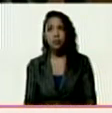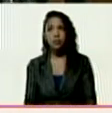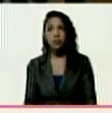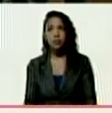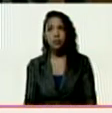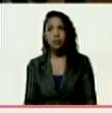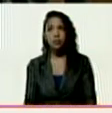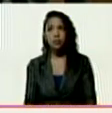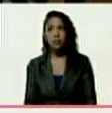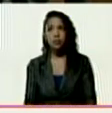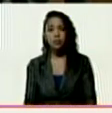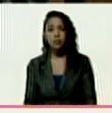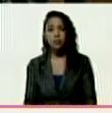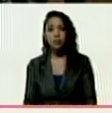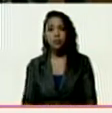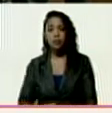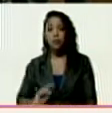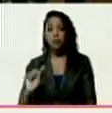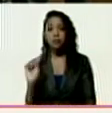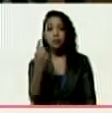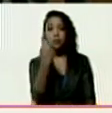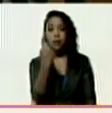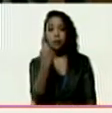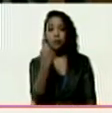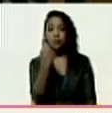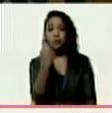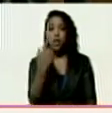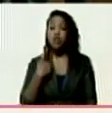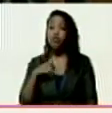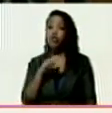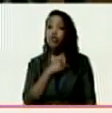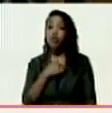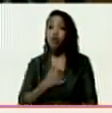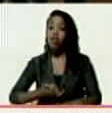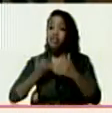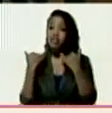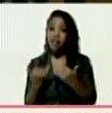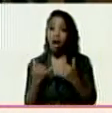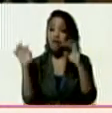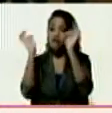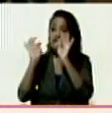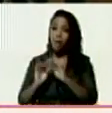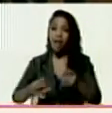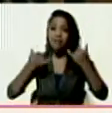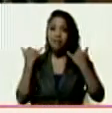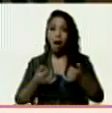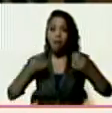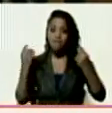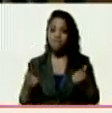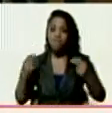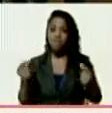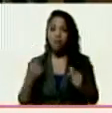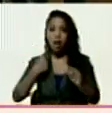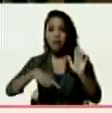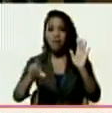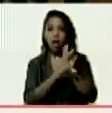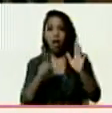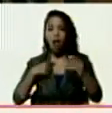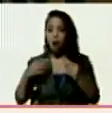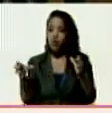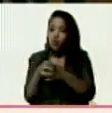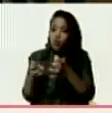caso de corrupción. Bueno, lo primero es que nosotros ya de forma inmediata estamos oficiando al cuerpo